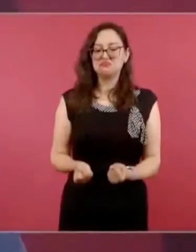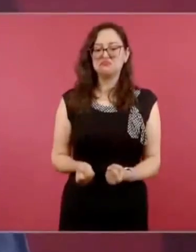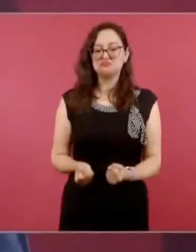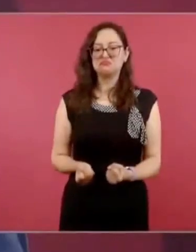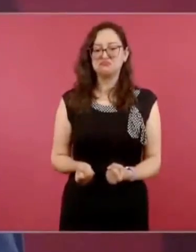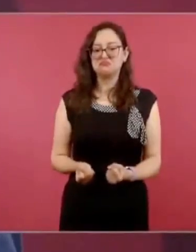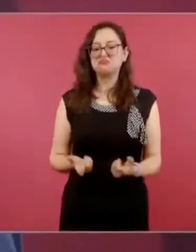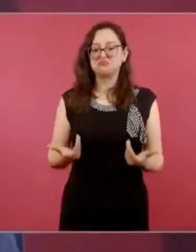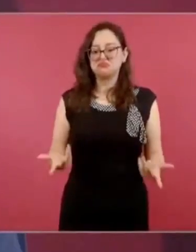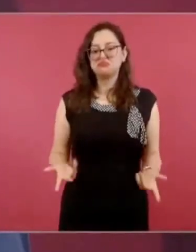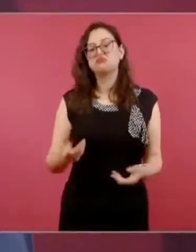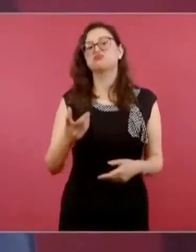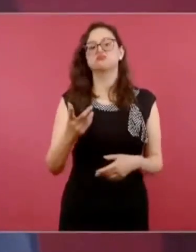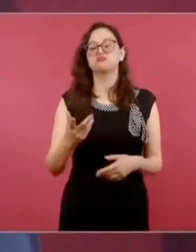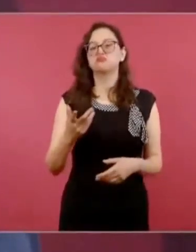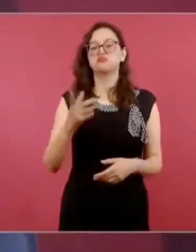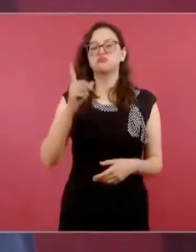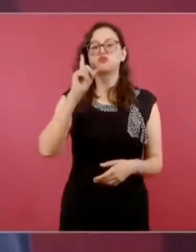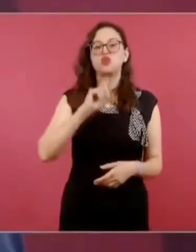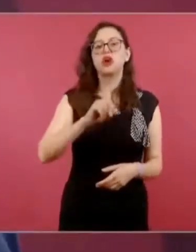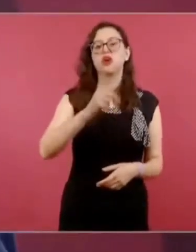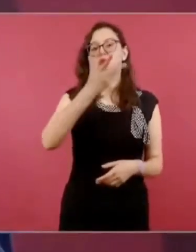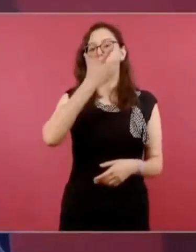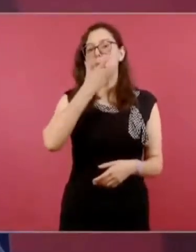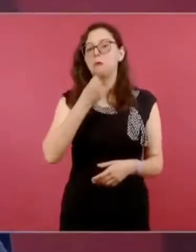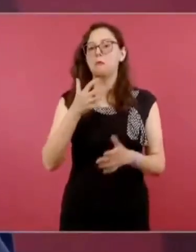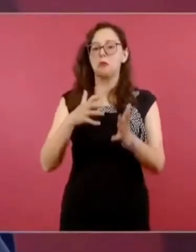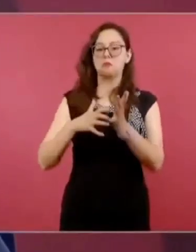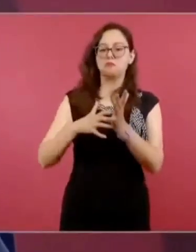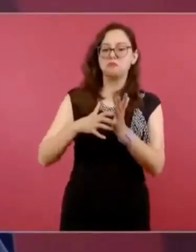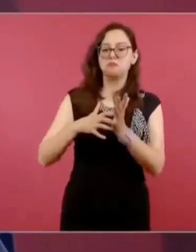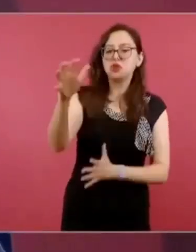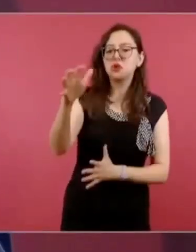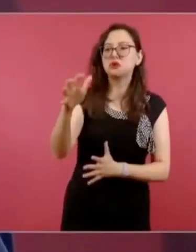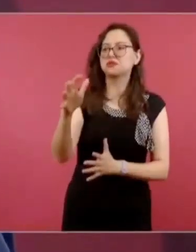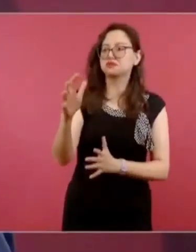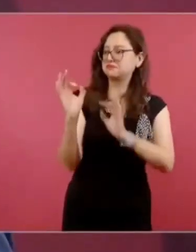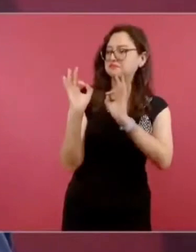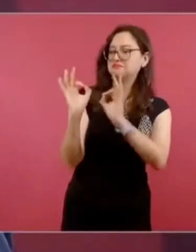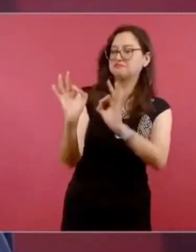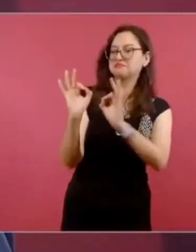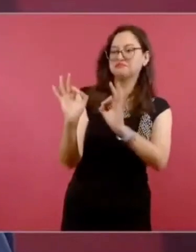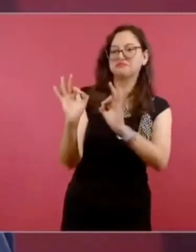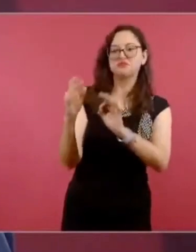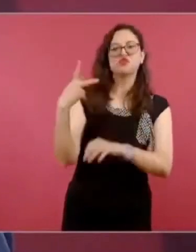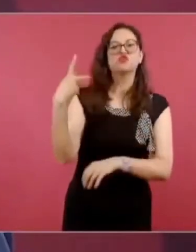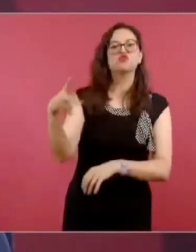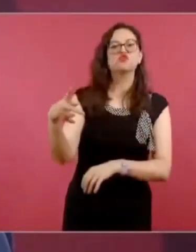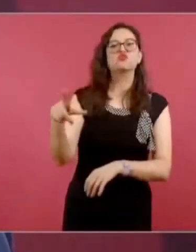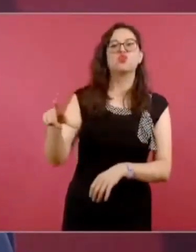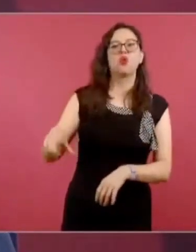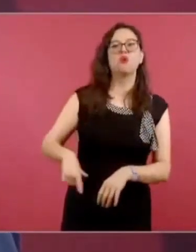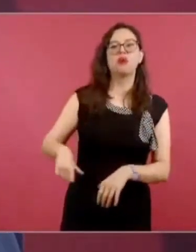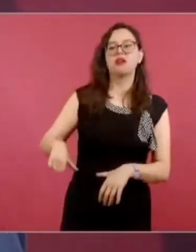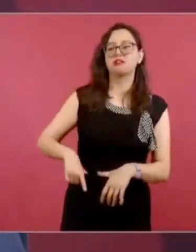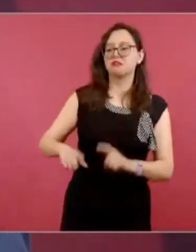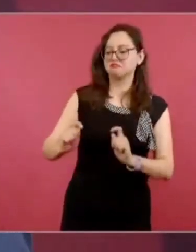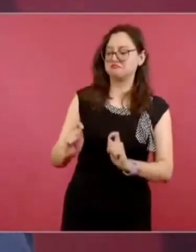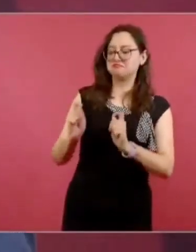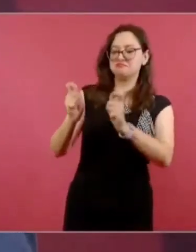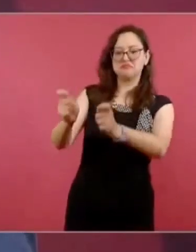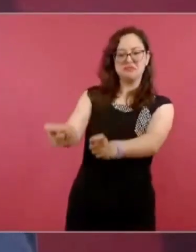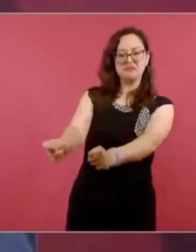las manos de mujeres, de hombres, ¿no?, muy conscientes, muy decididos, honestos.